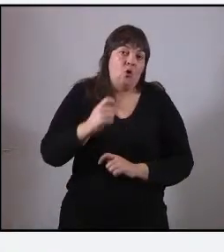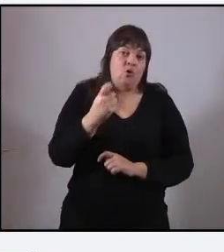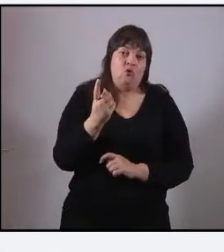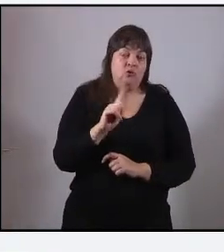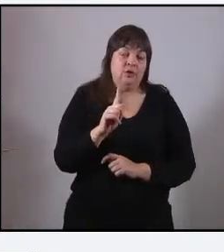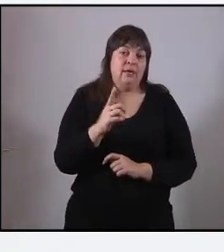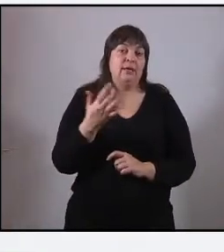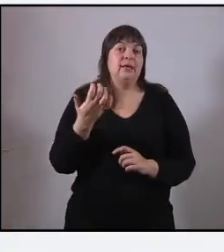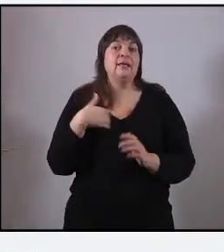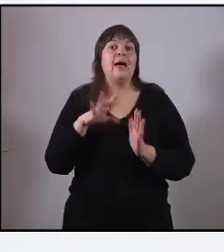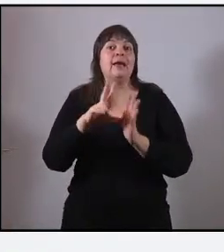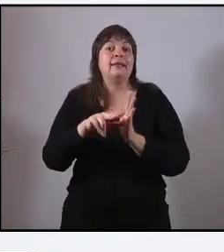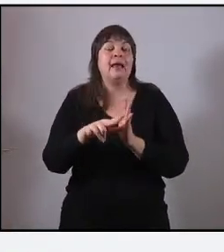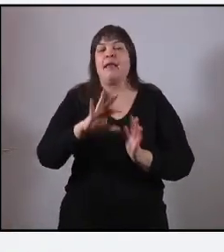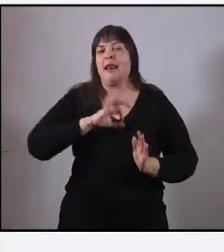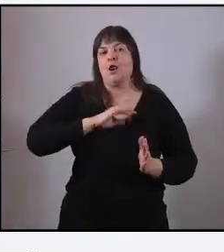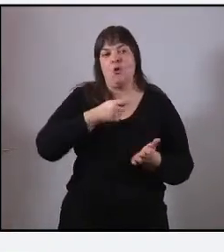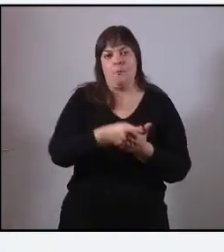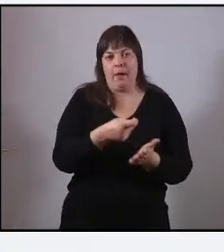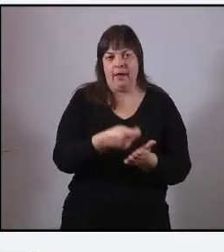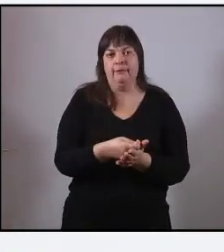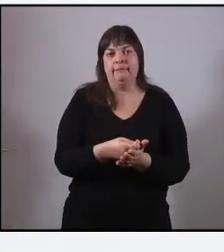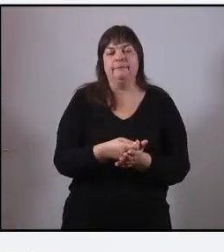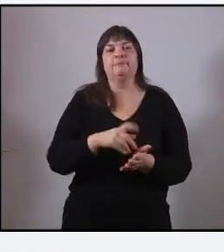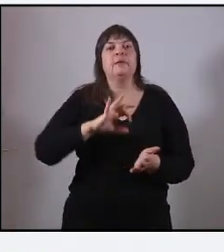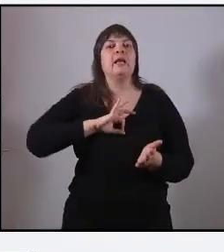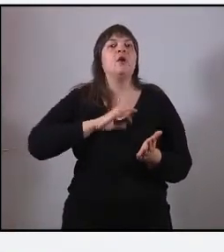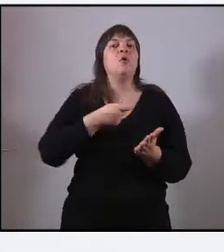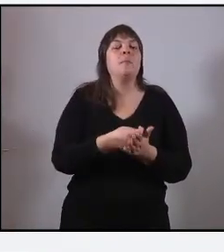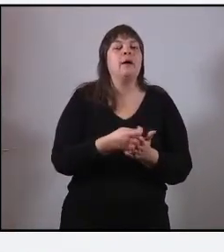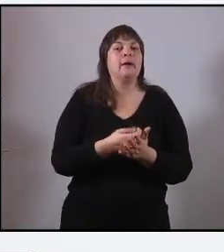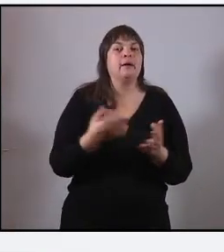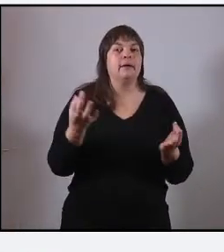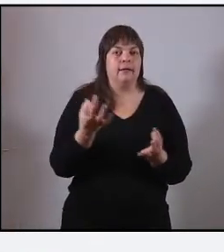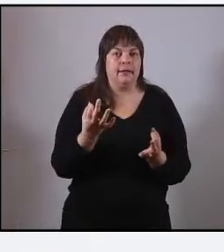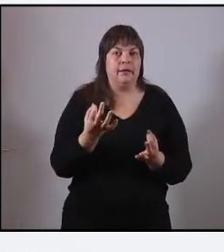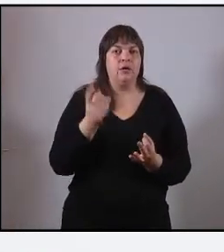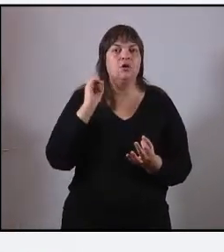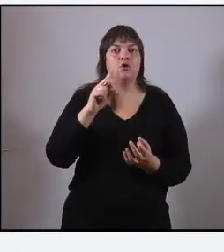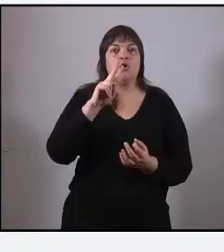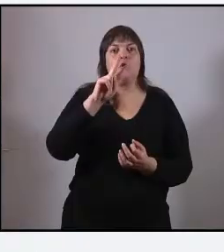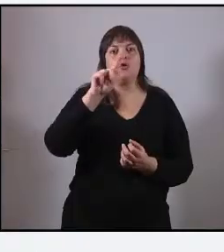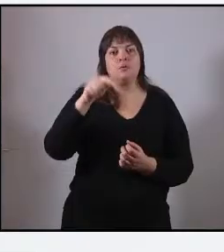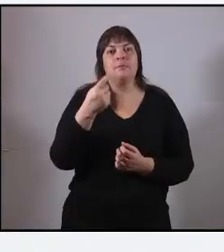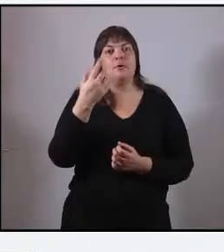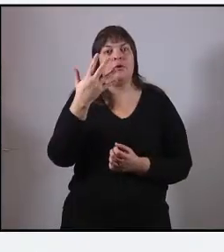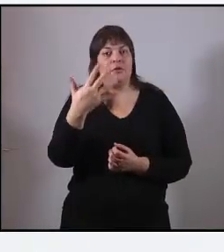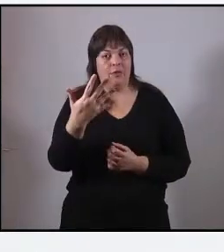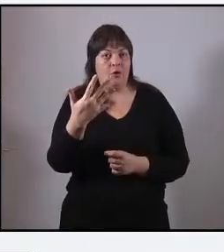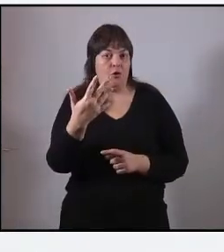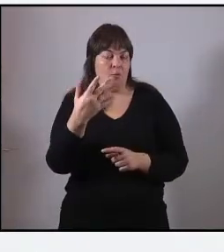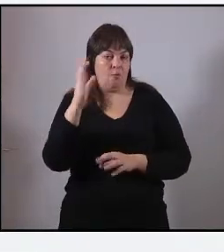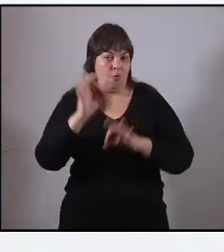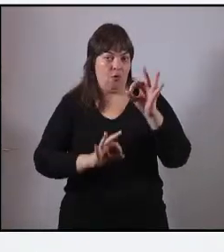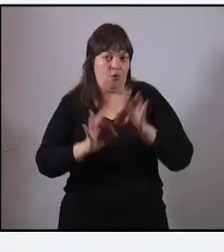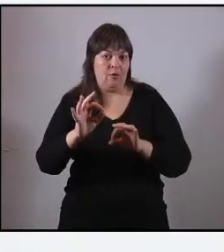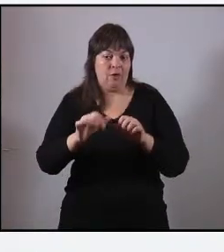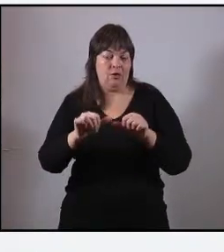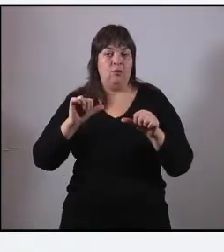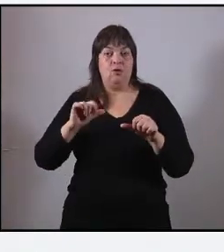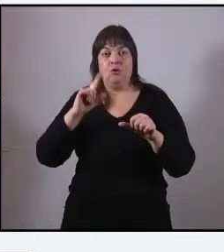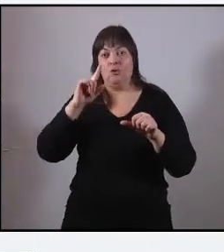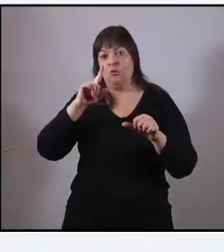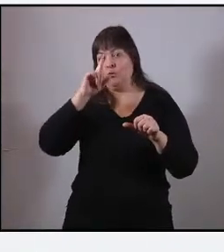tardar se va a pagar en enero, y en enero se va a pagar no solo el 2,5% con efecto retroactivo del 1 de enero